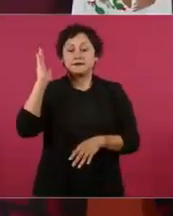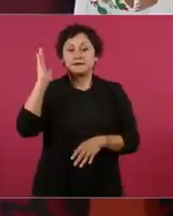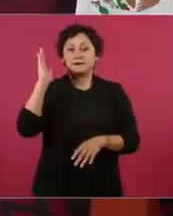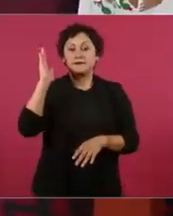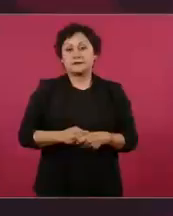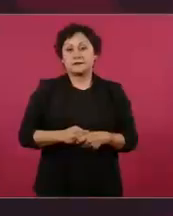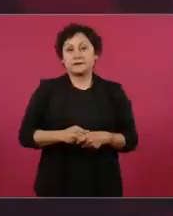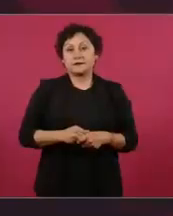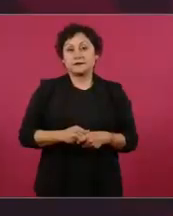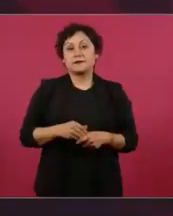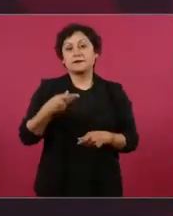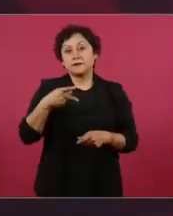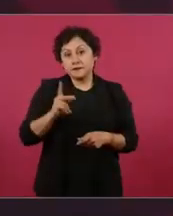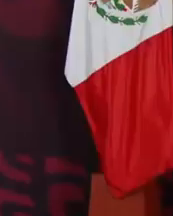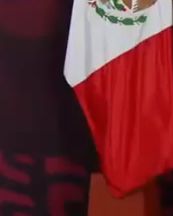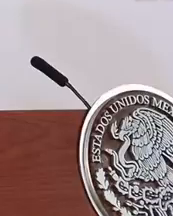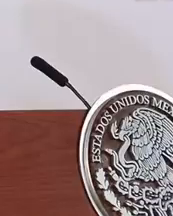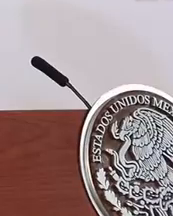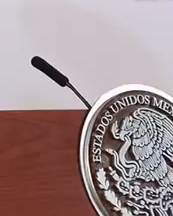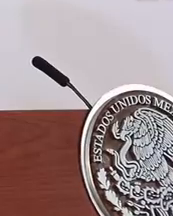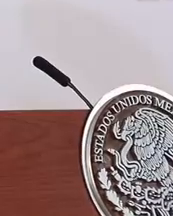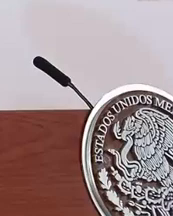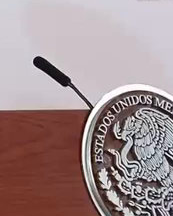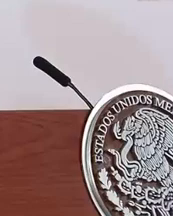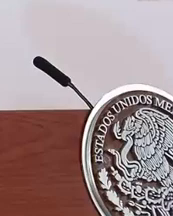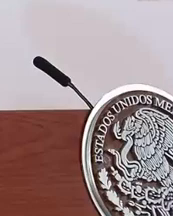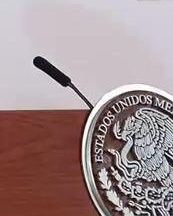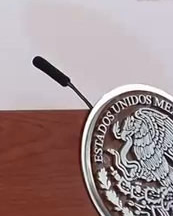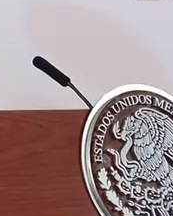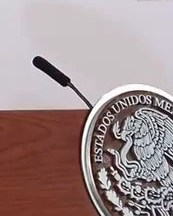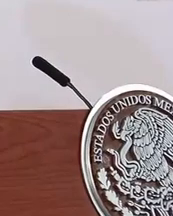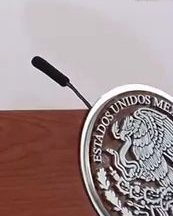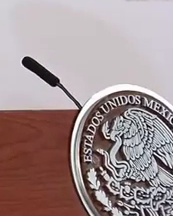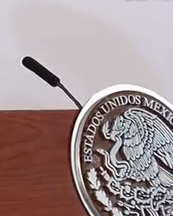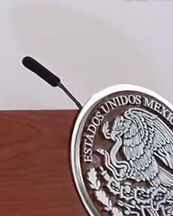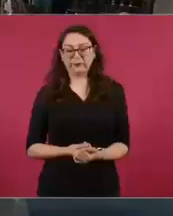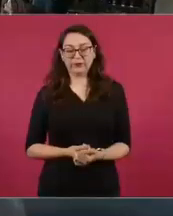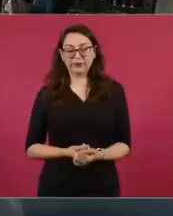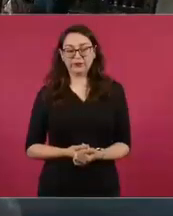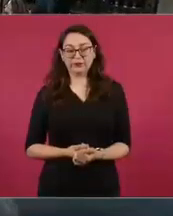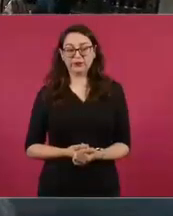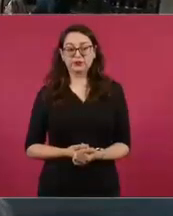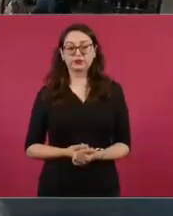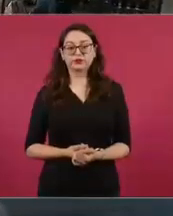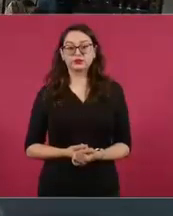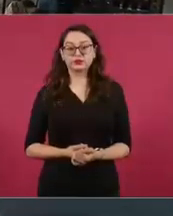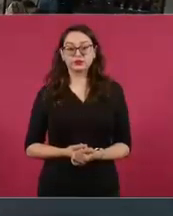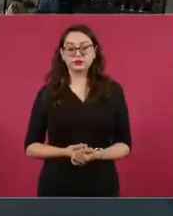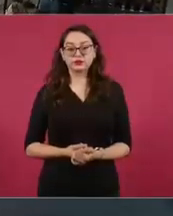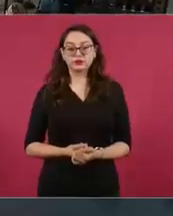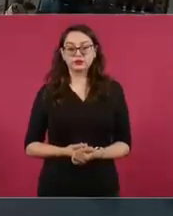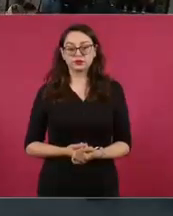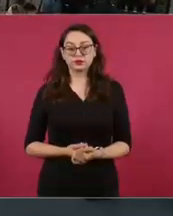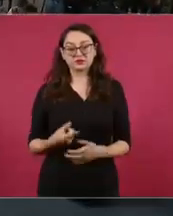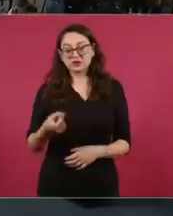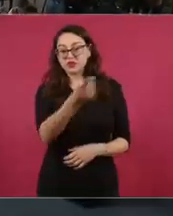y van a seguir culpándolo de todo y no se van a dar cuenta de que el que llevó a cabo todos